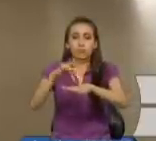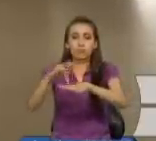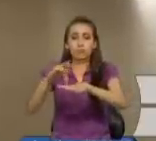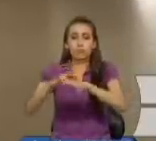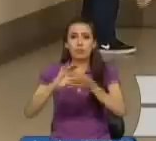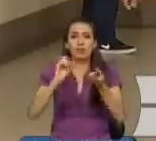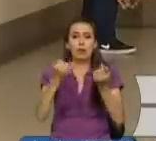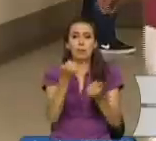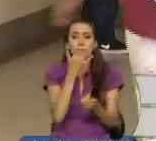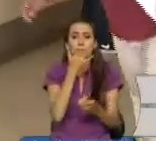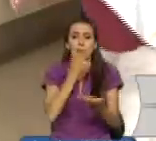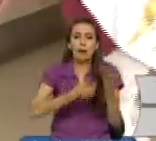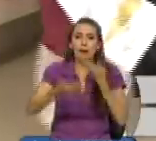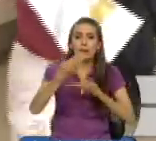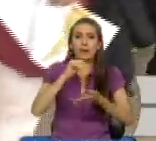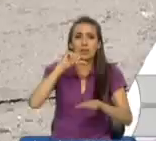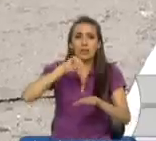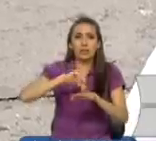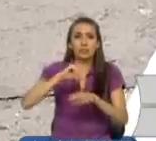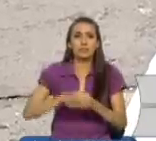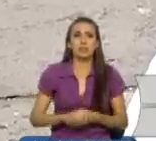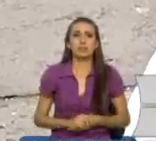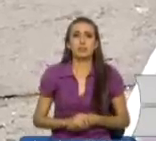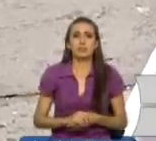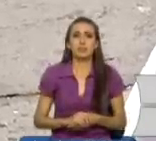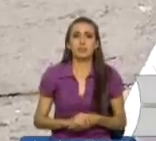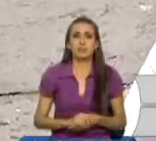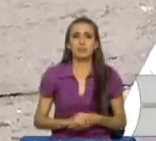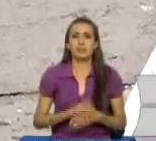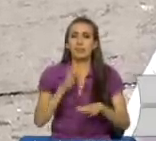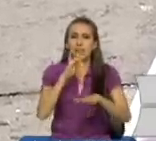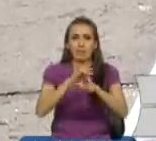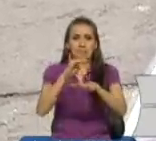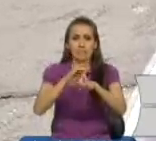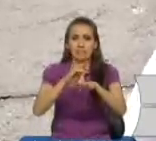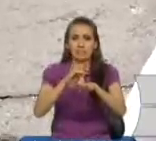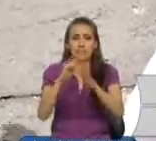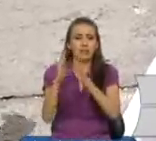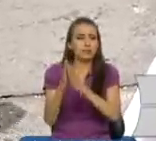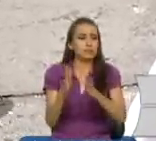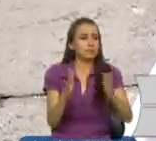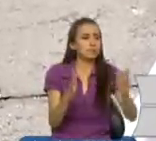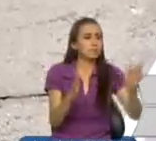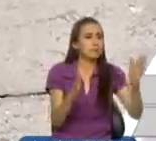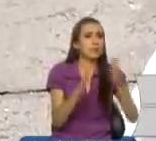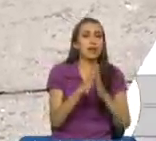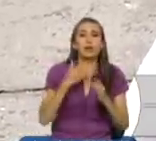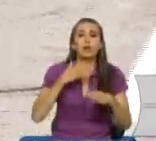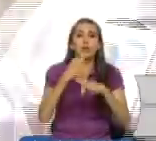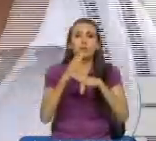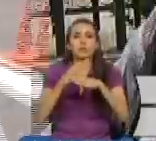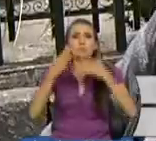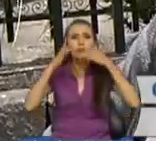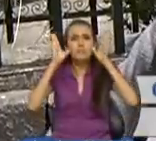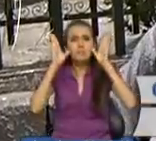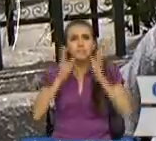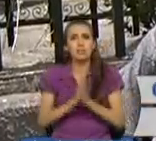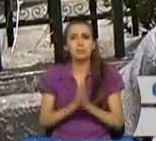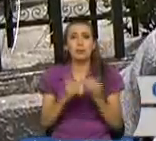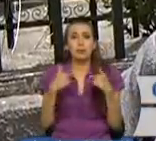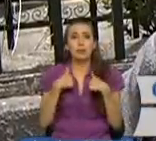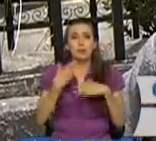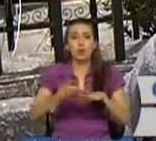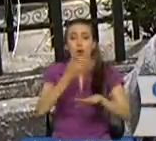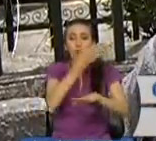malestar compartido por la ciudad no es las citas enseguida Por ejemplo yo tengo un turno para diciembre yo saqué la